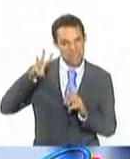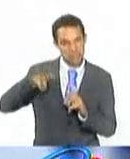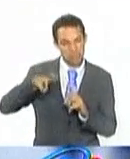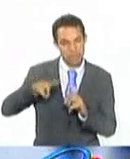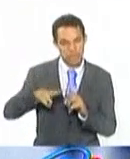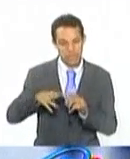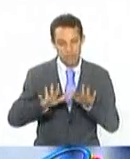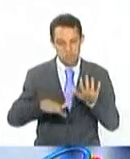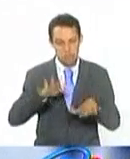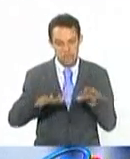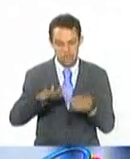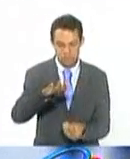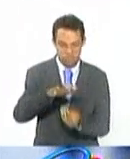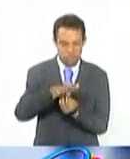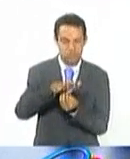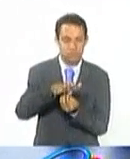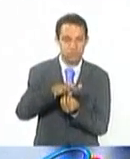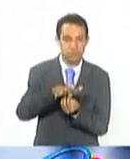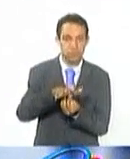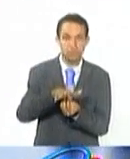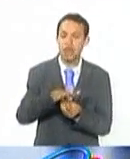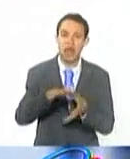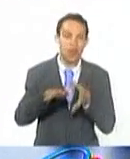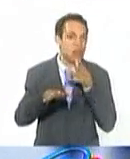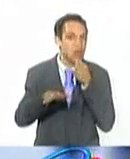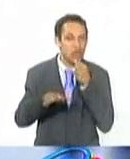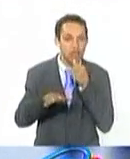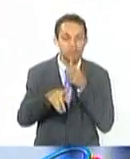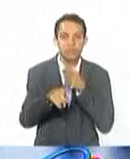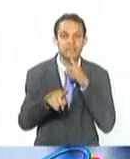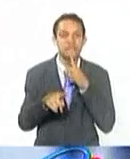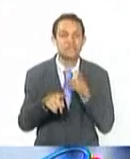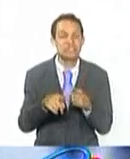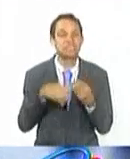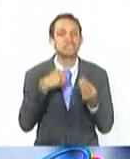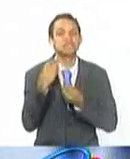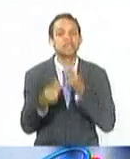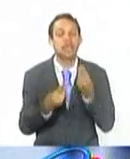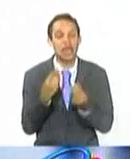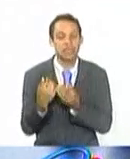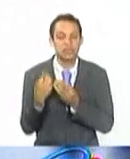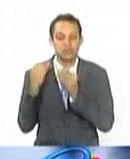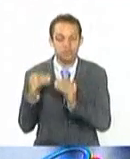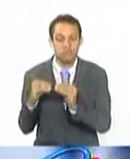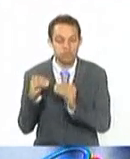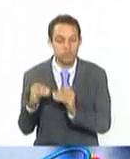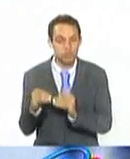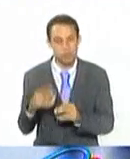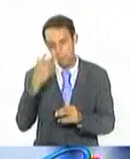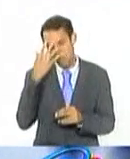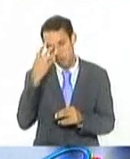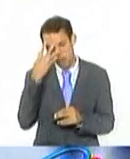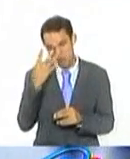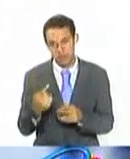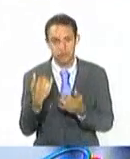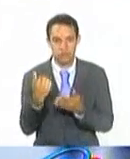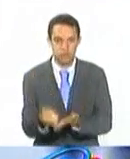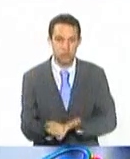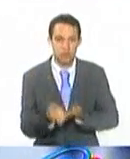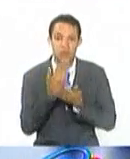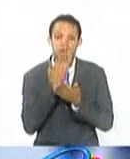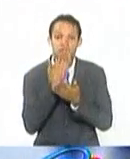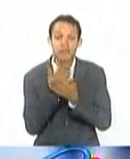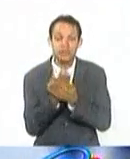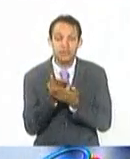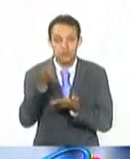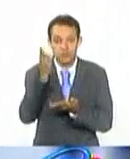hecho de todo habido y por haber y no mejoró nada quisiera que me dijera De qué proviene esto Y qué me puedo hacer muy amable do señor